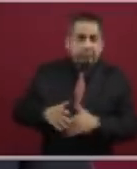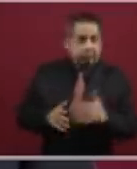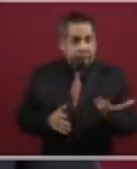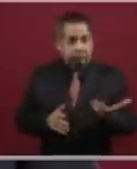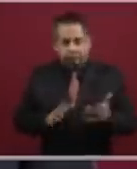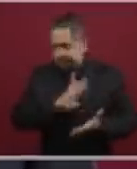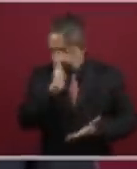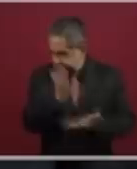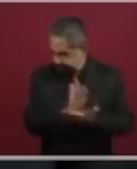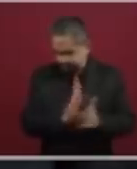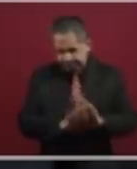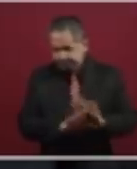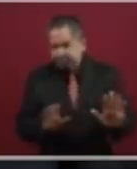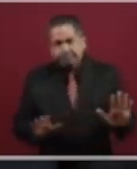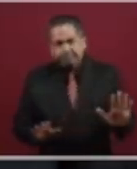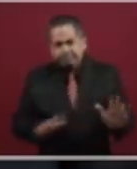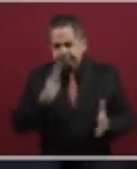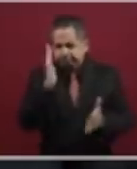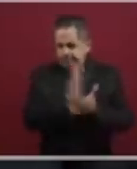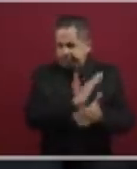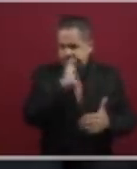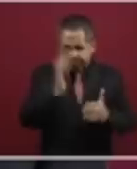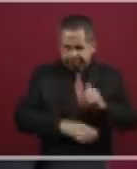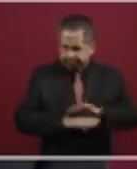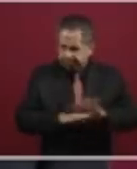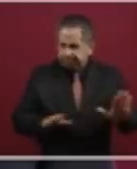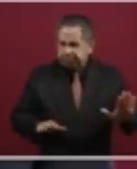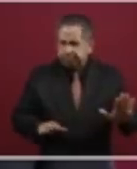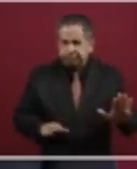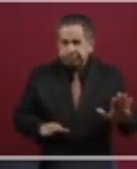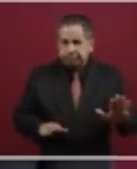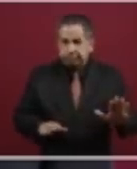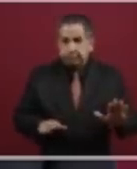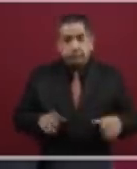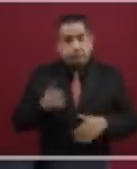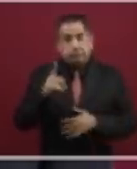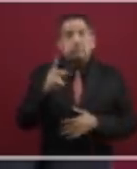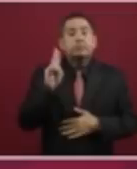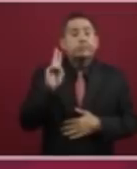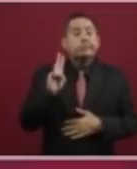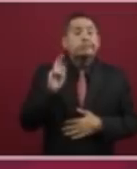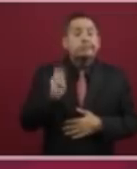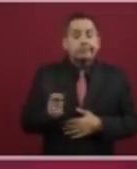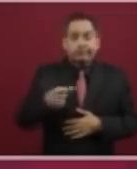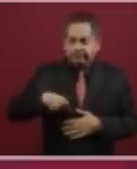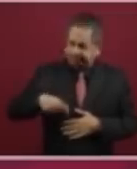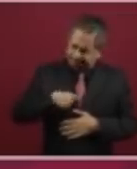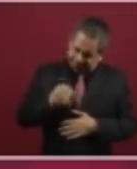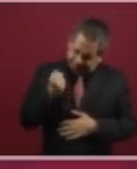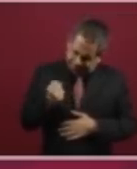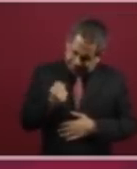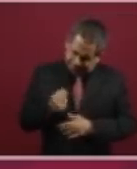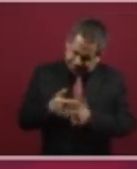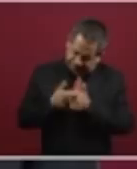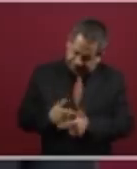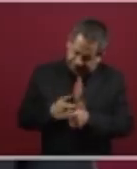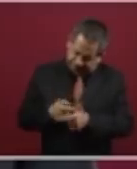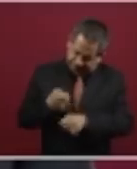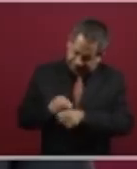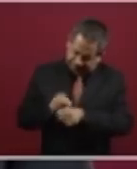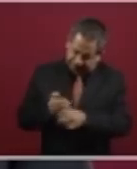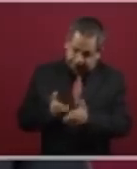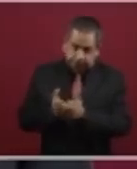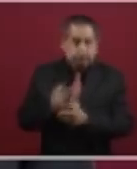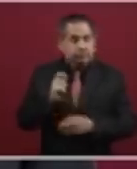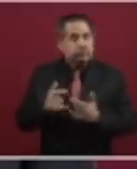Ya, se acabó eso. Pero exigió de perseverancia. Eso nos lo dice también la